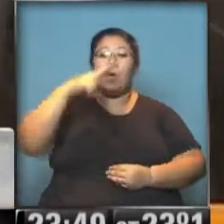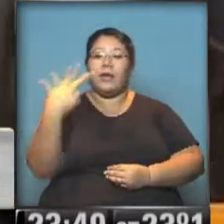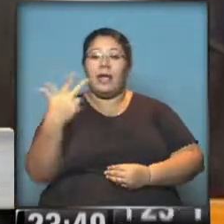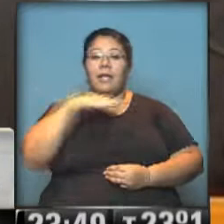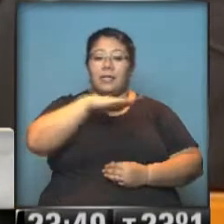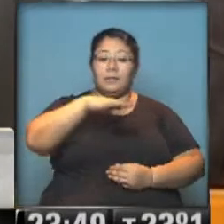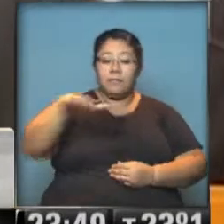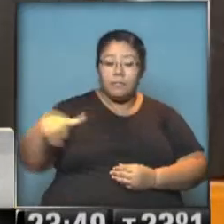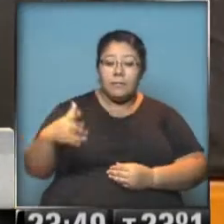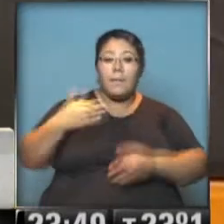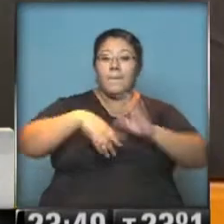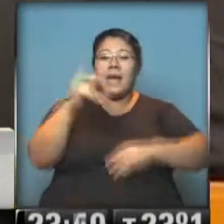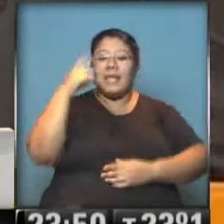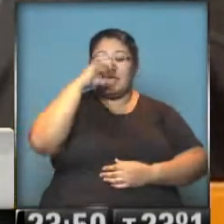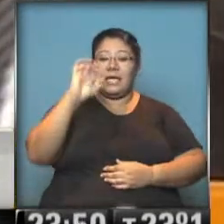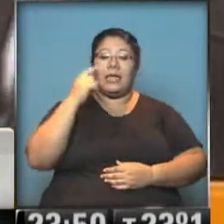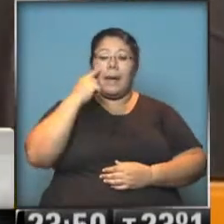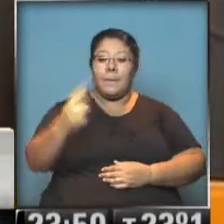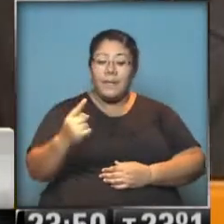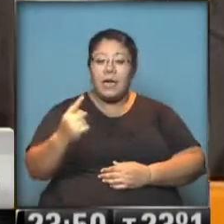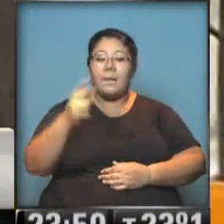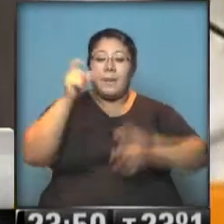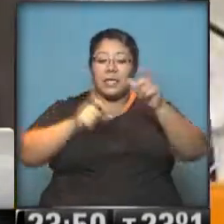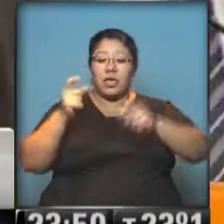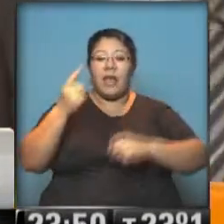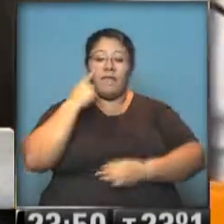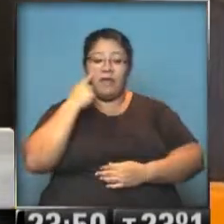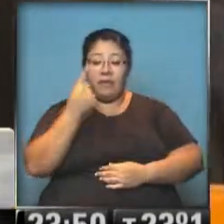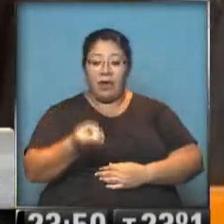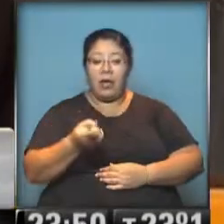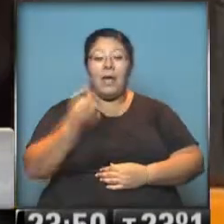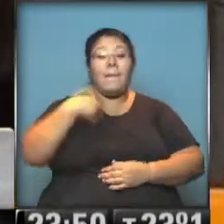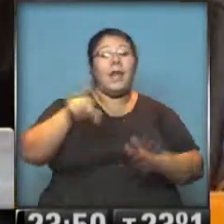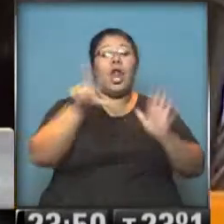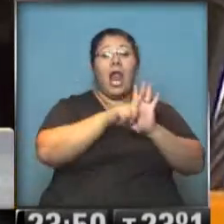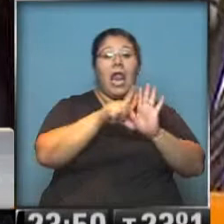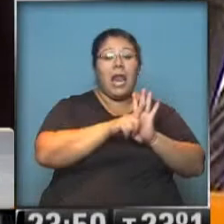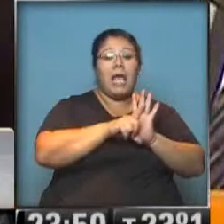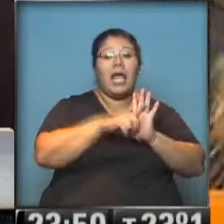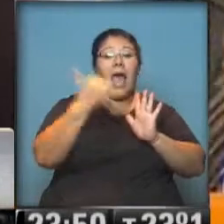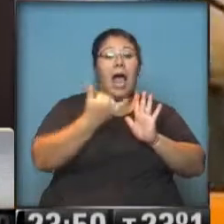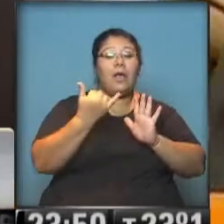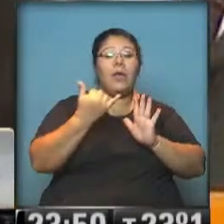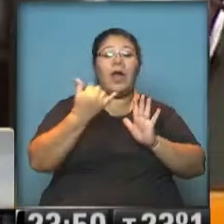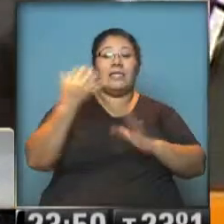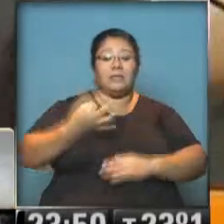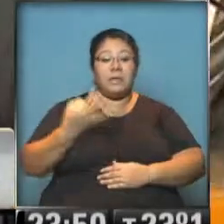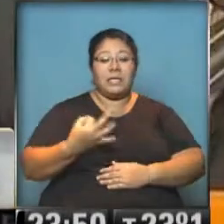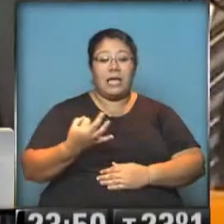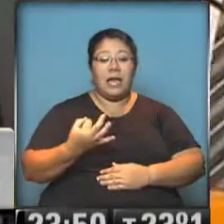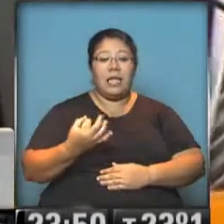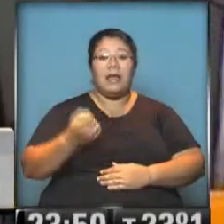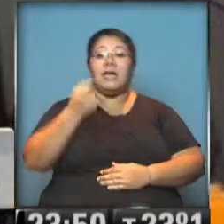70.000 habitantes que ya adhirieron, aunque la resolución establece una excepción para que los municipios con menos de esa cantidad de